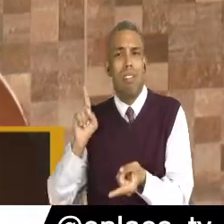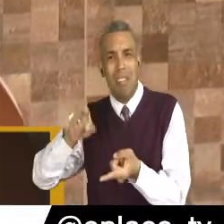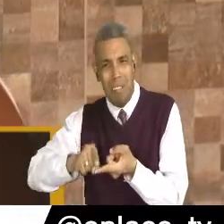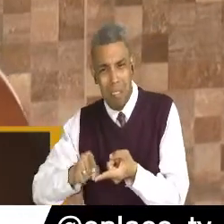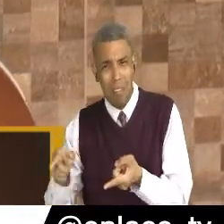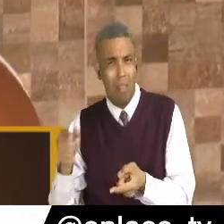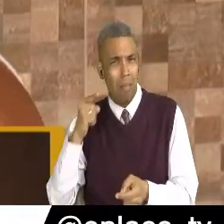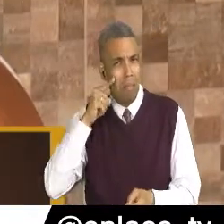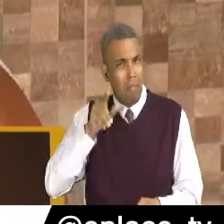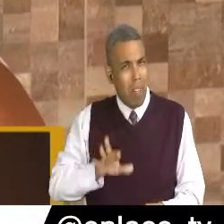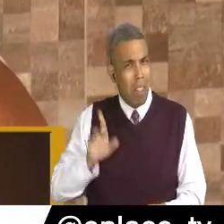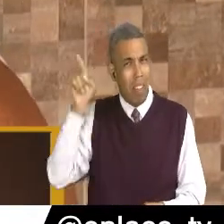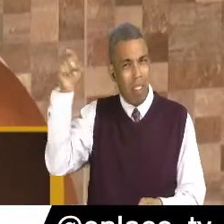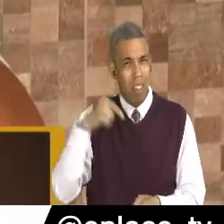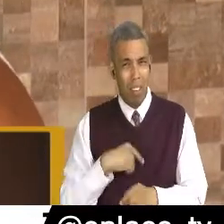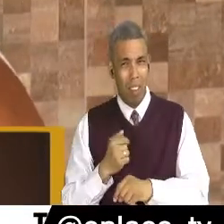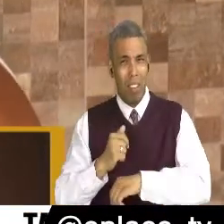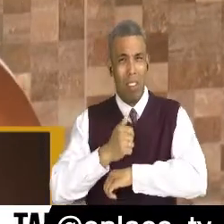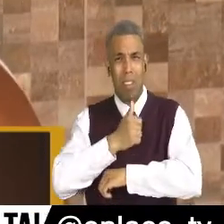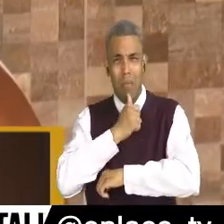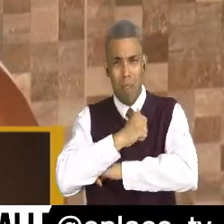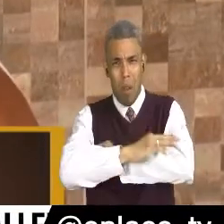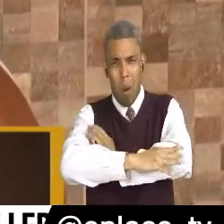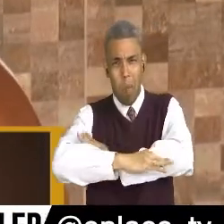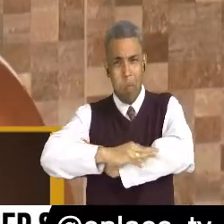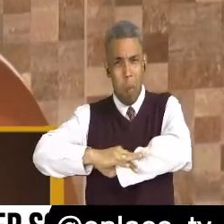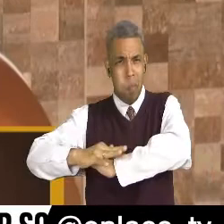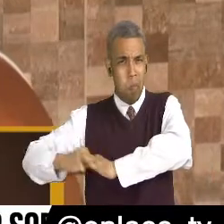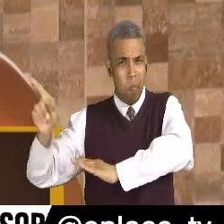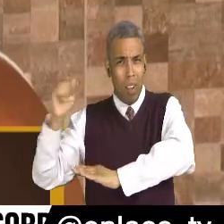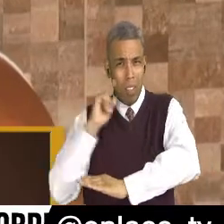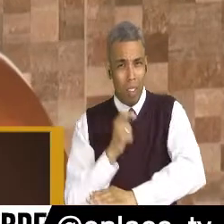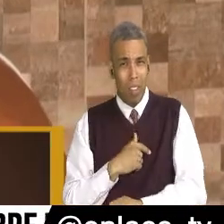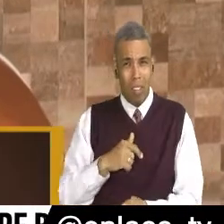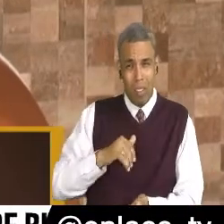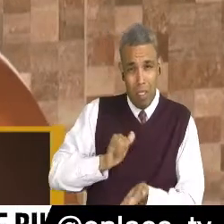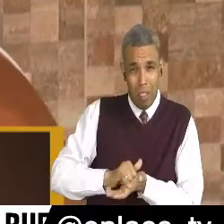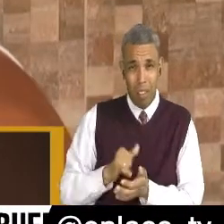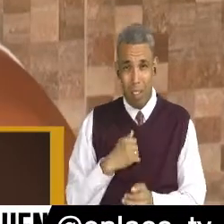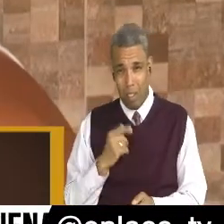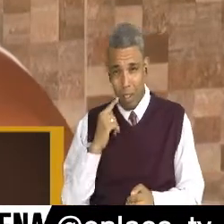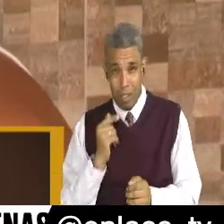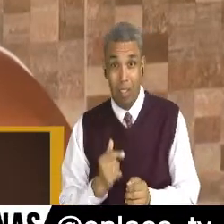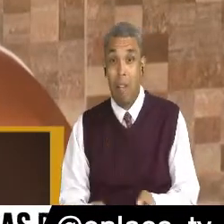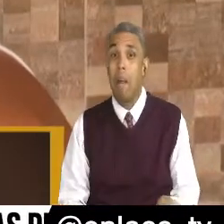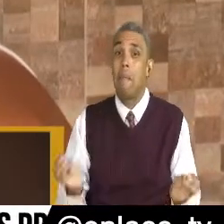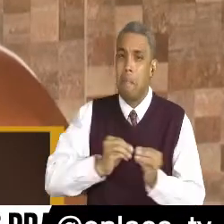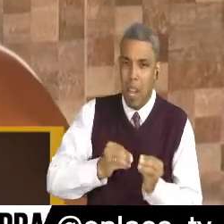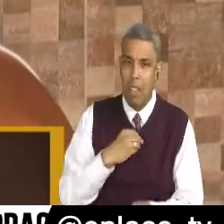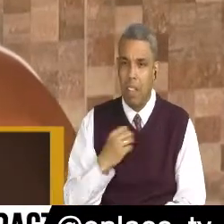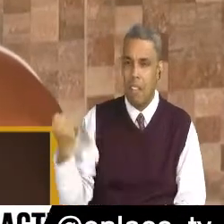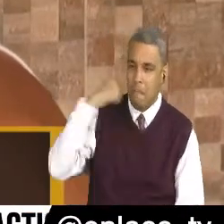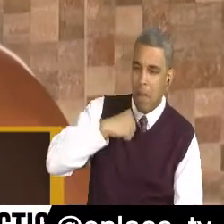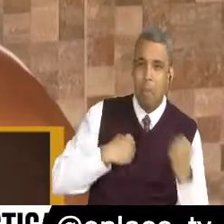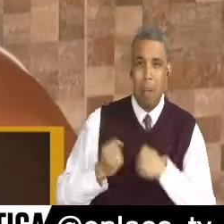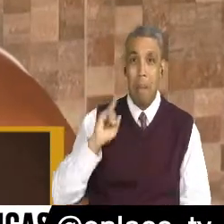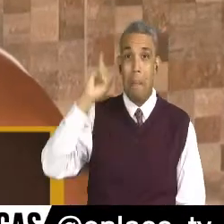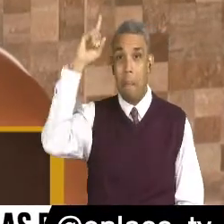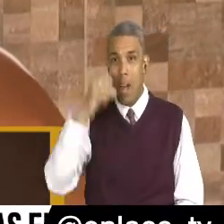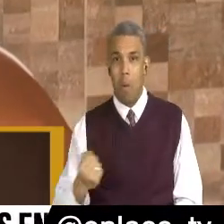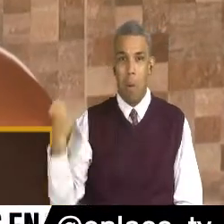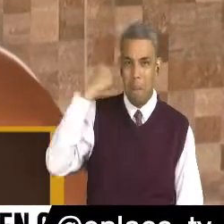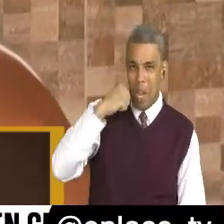ahí abajo del comercio, del muelle creo que es. Y apenas me bajé me propinaron una golpiza con palo, pata y